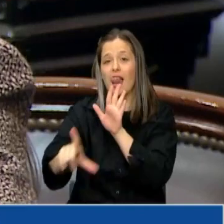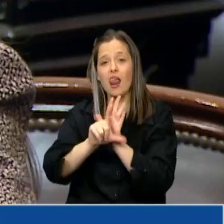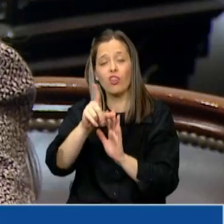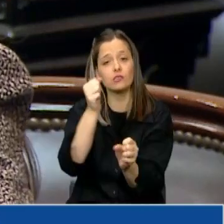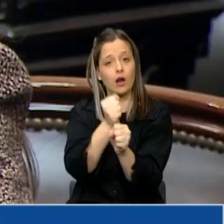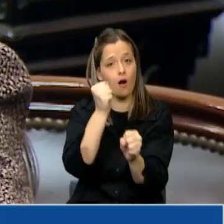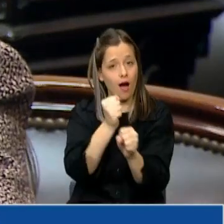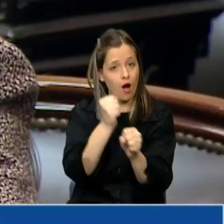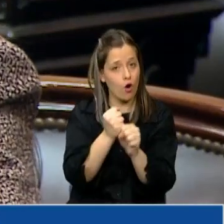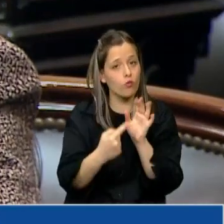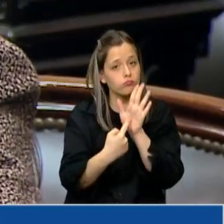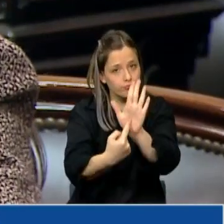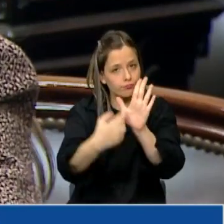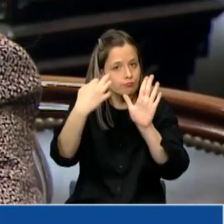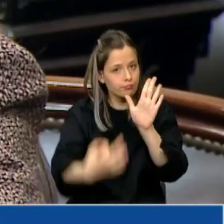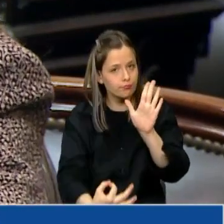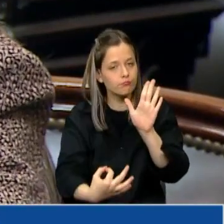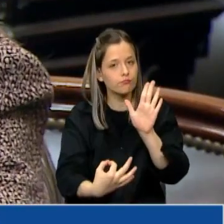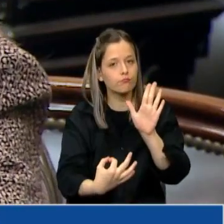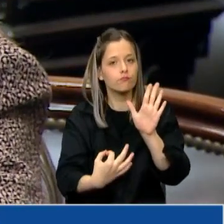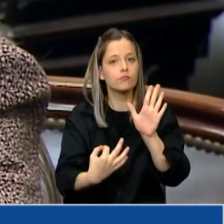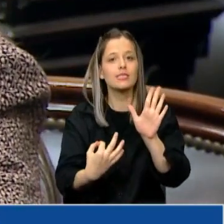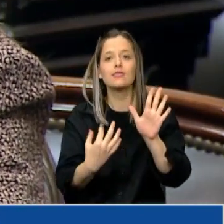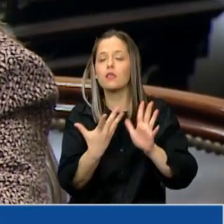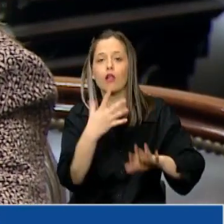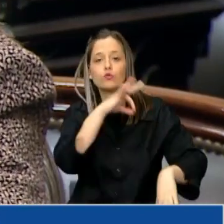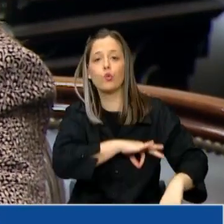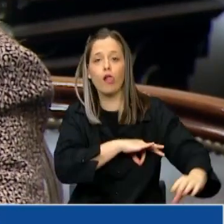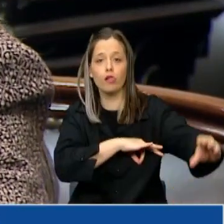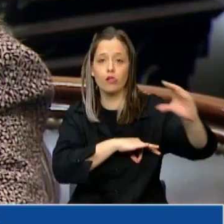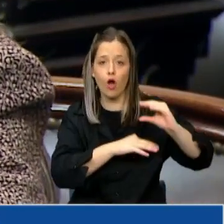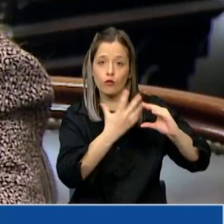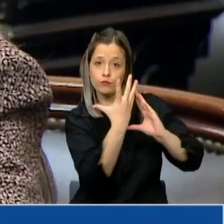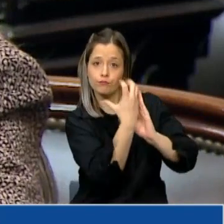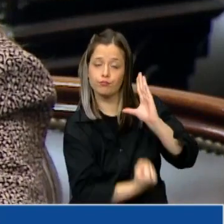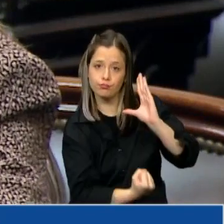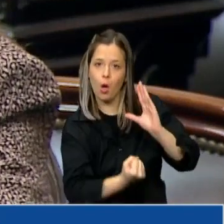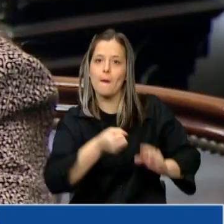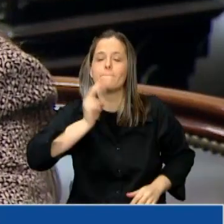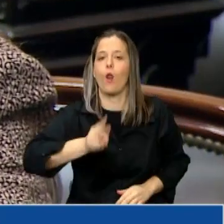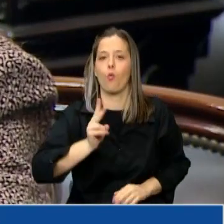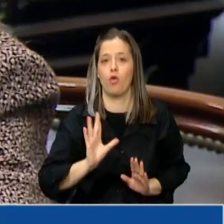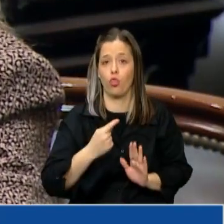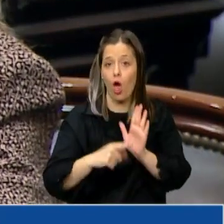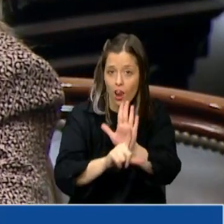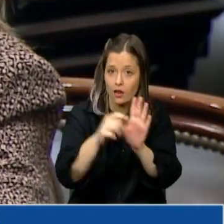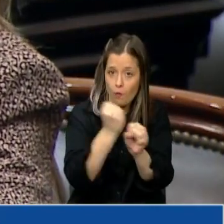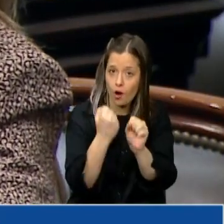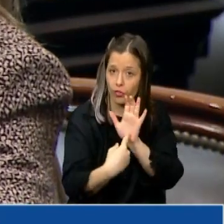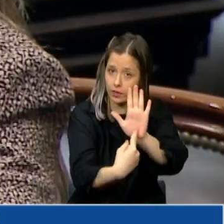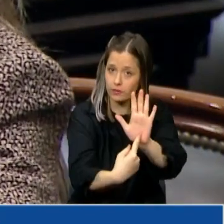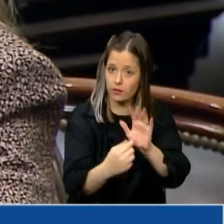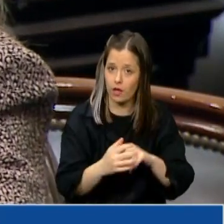prohibido, por caso, efectuar retenciones o compensaciones sobre los salarios, con el fin evidente de que el